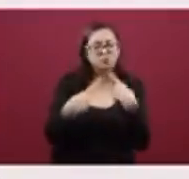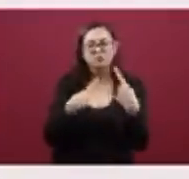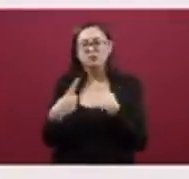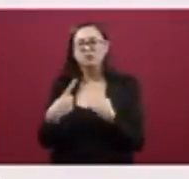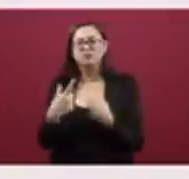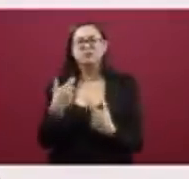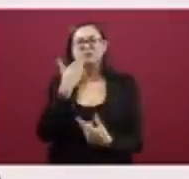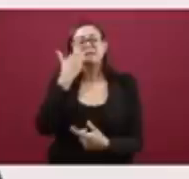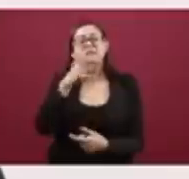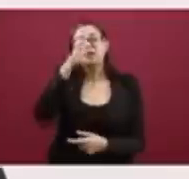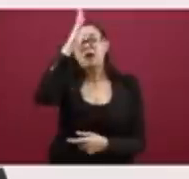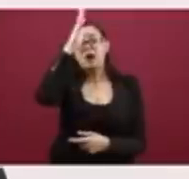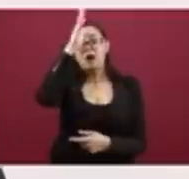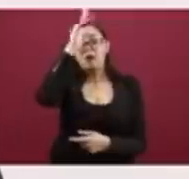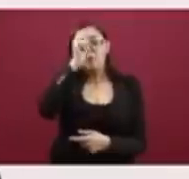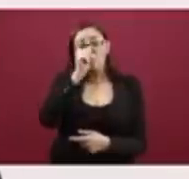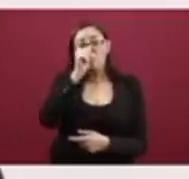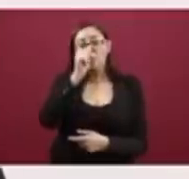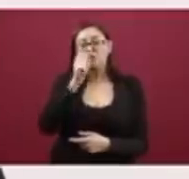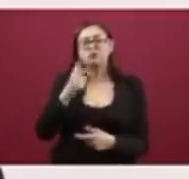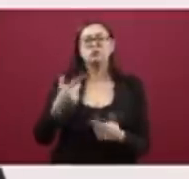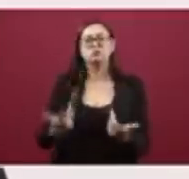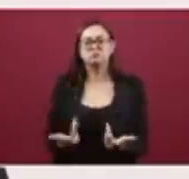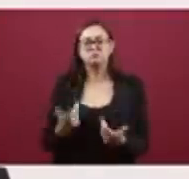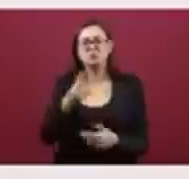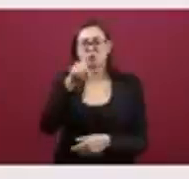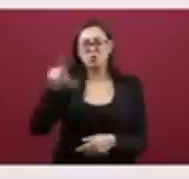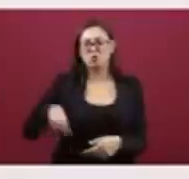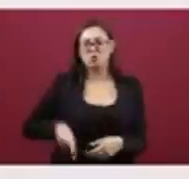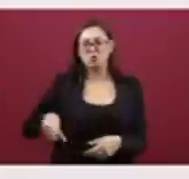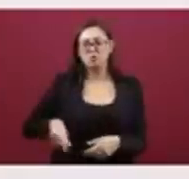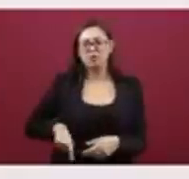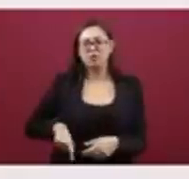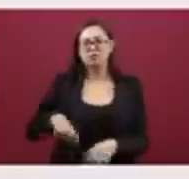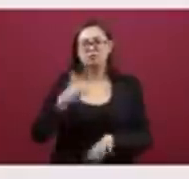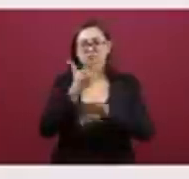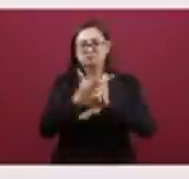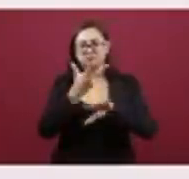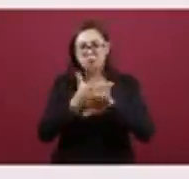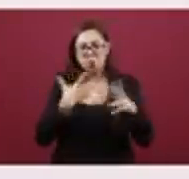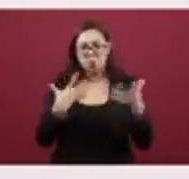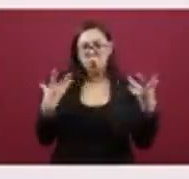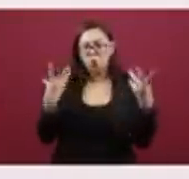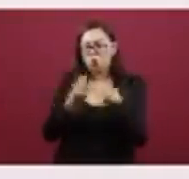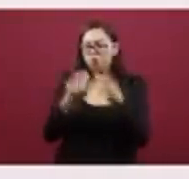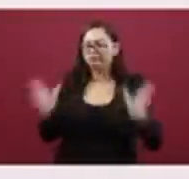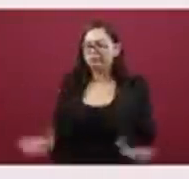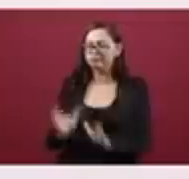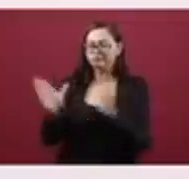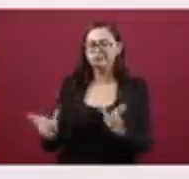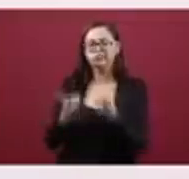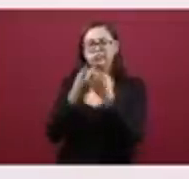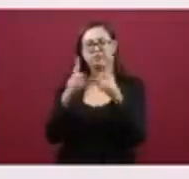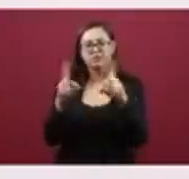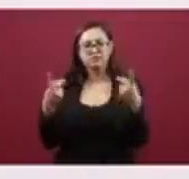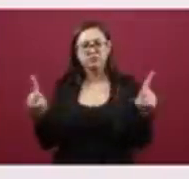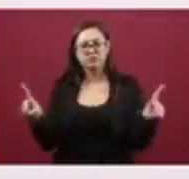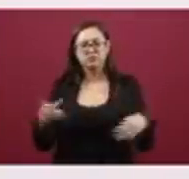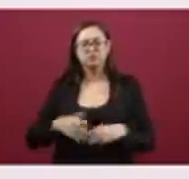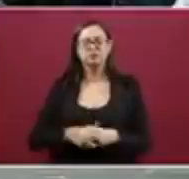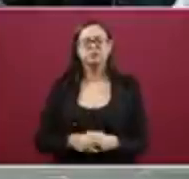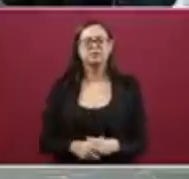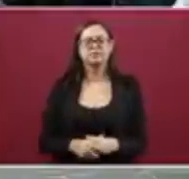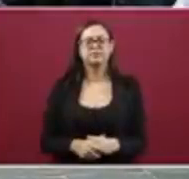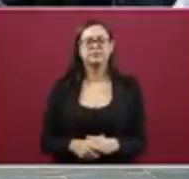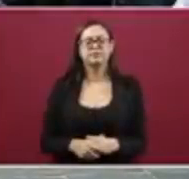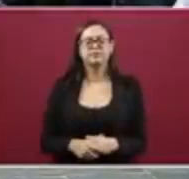para el desarrollo con el gobierno de los eeuu es importante